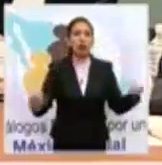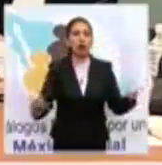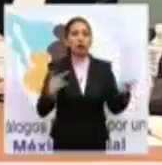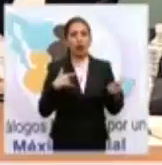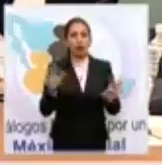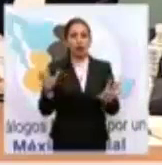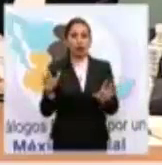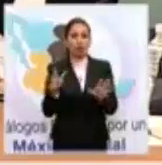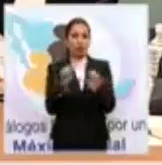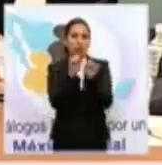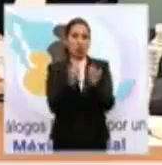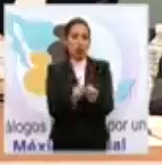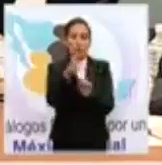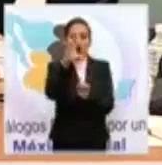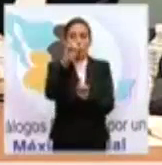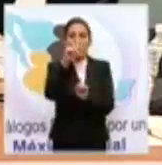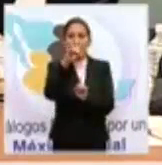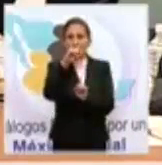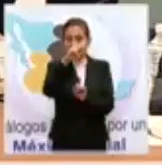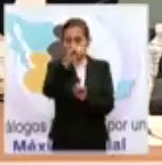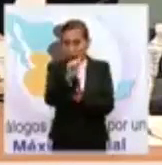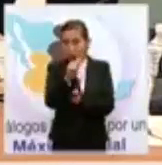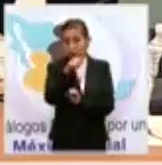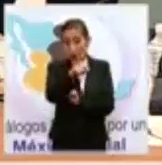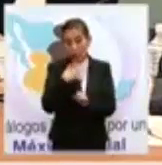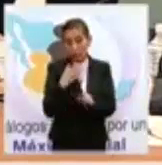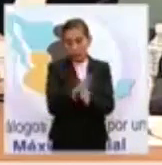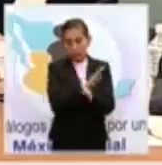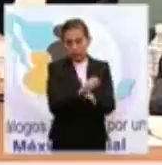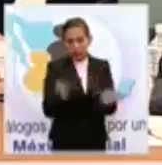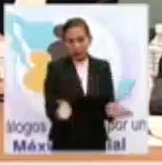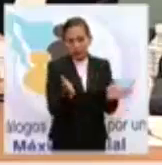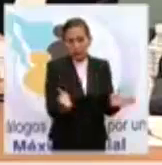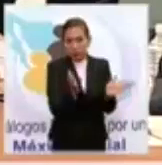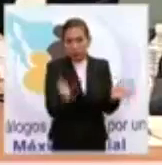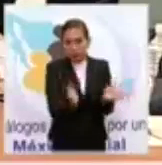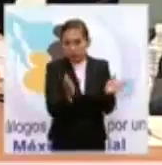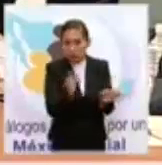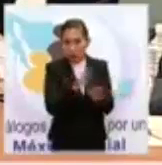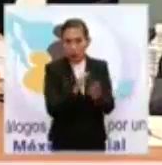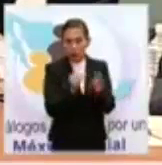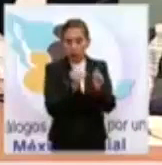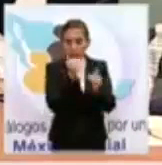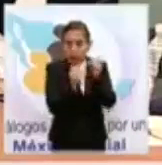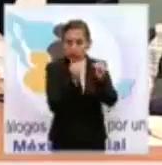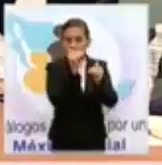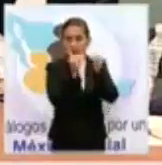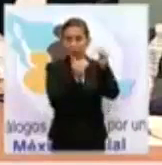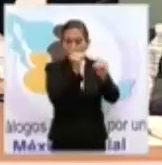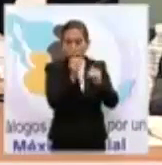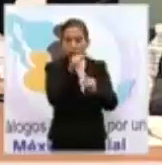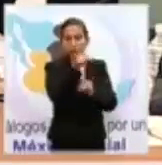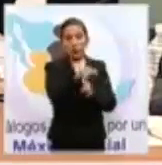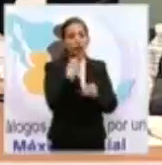régimen comunista, que privilegiaba enormemente y, digamos, tú ibas subiendo en los grados en función